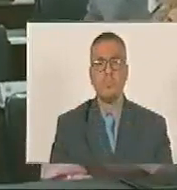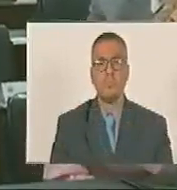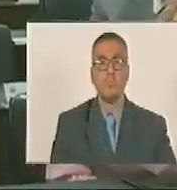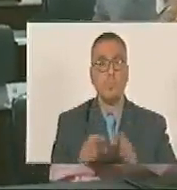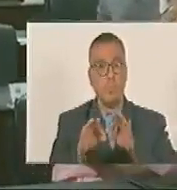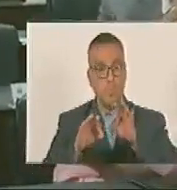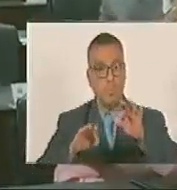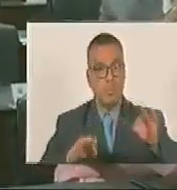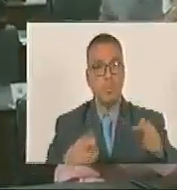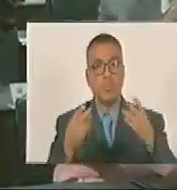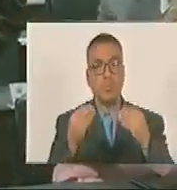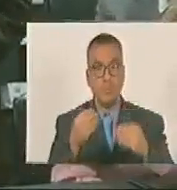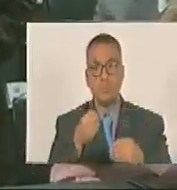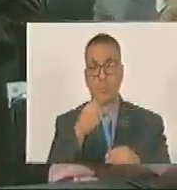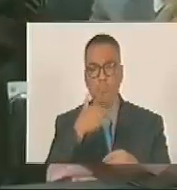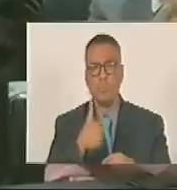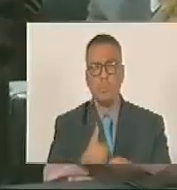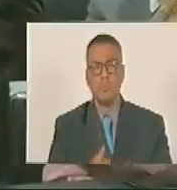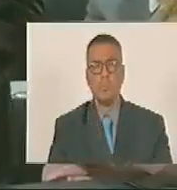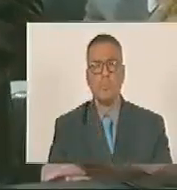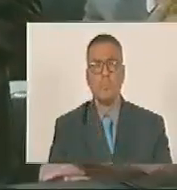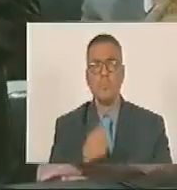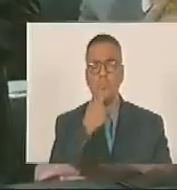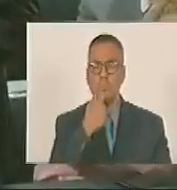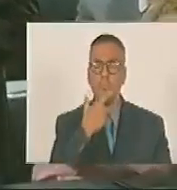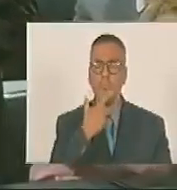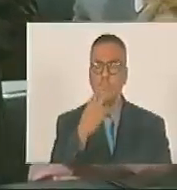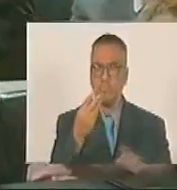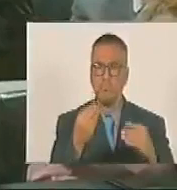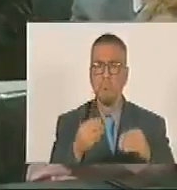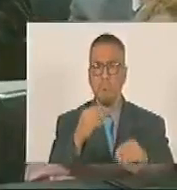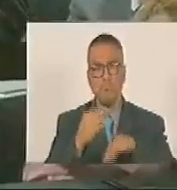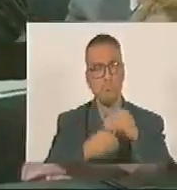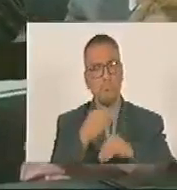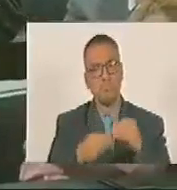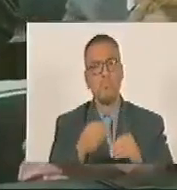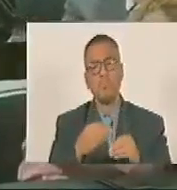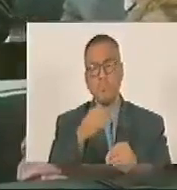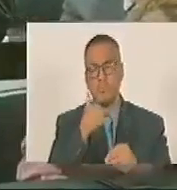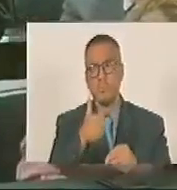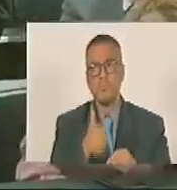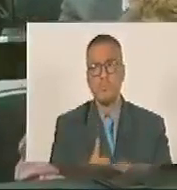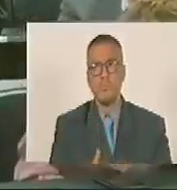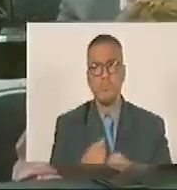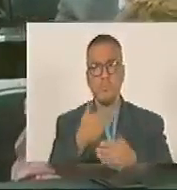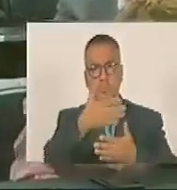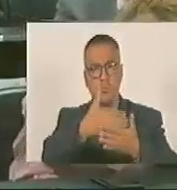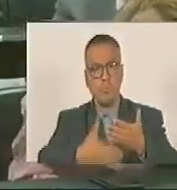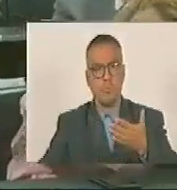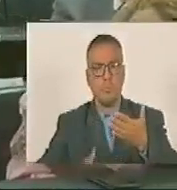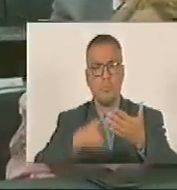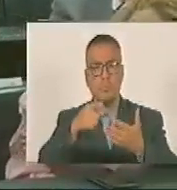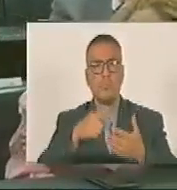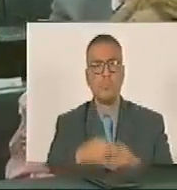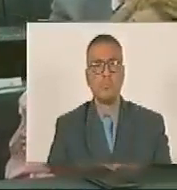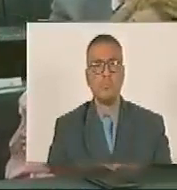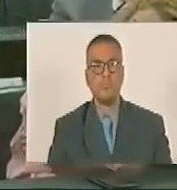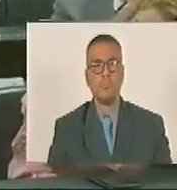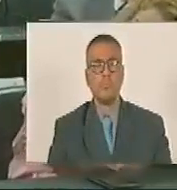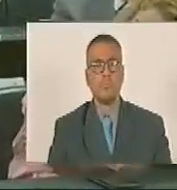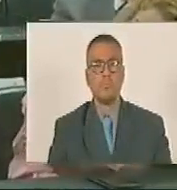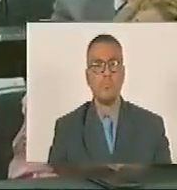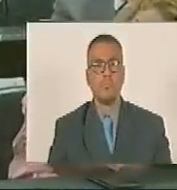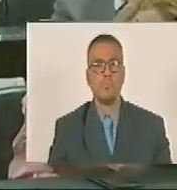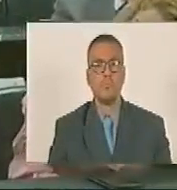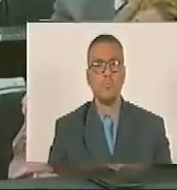larga, pero muy fructífera, muy bonita, muy bien hecha, que fue el informe de